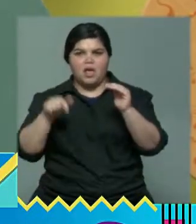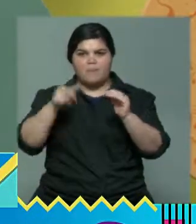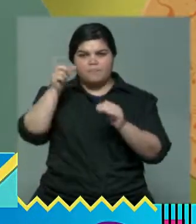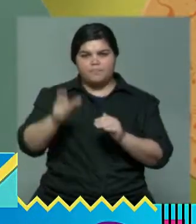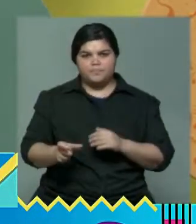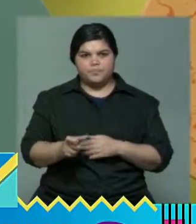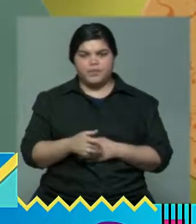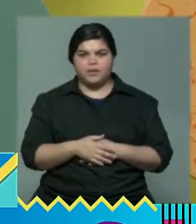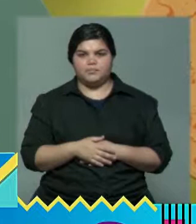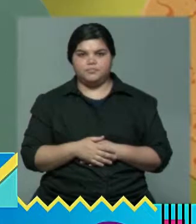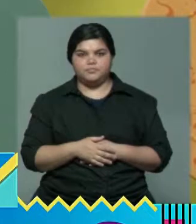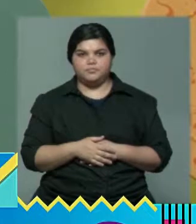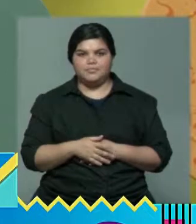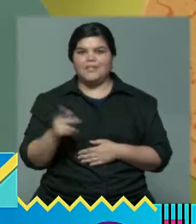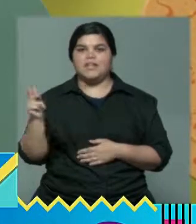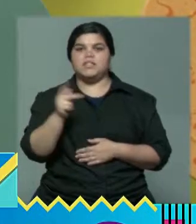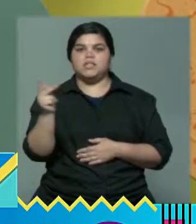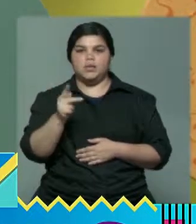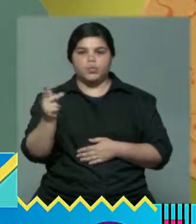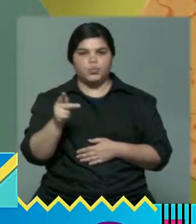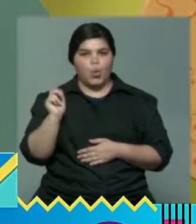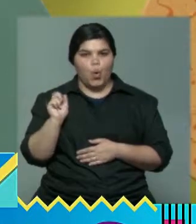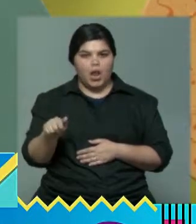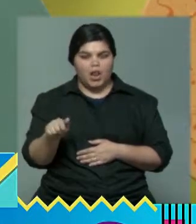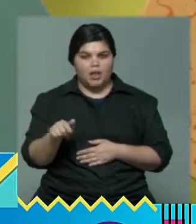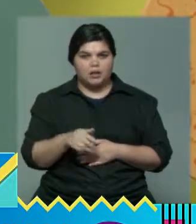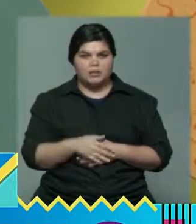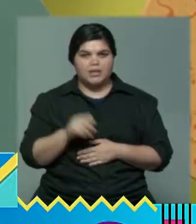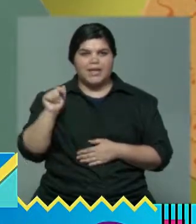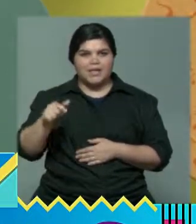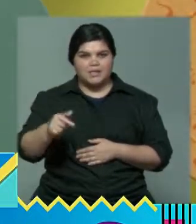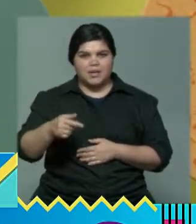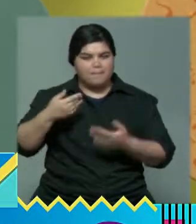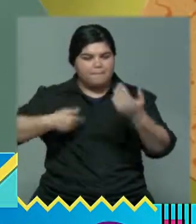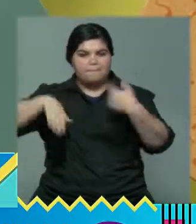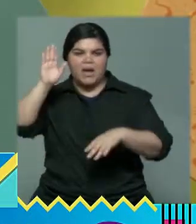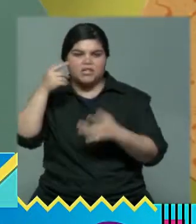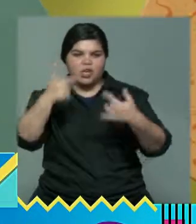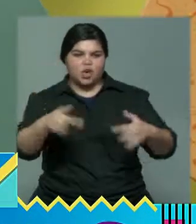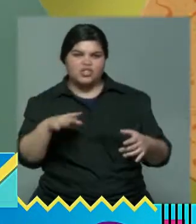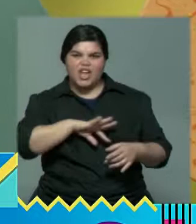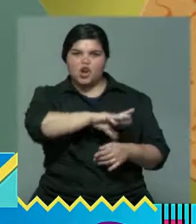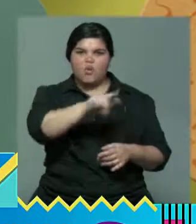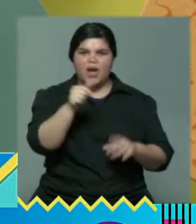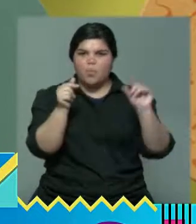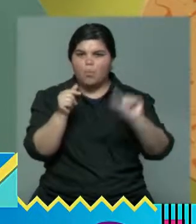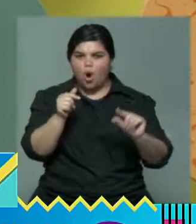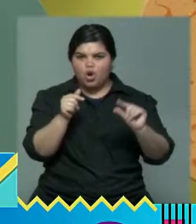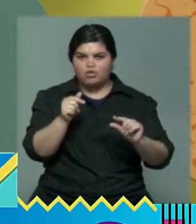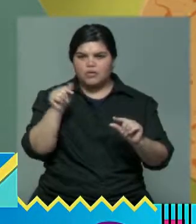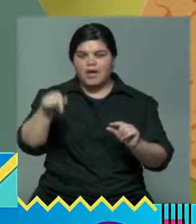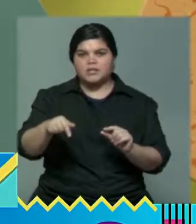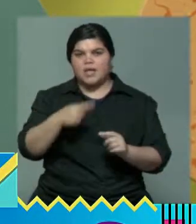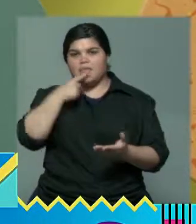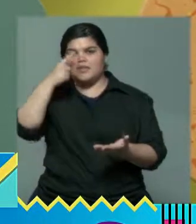jurídico de la sexualidad, de la integridad sexual, es mucho mayor que el de la propiedad, o por lo menos esa es la decisión que